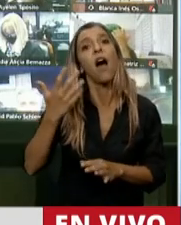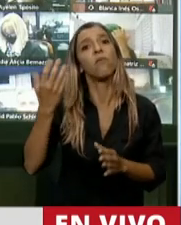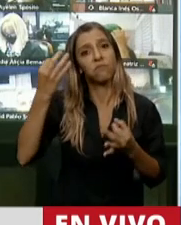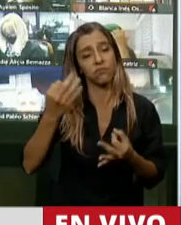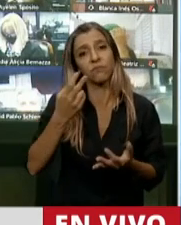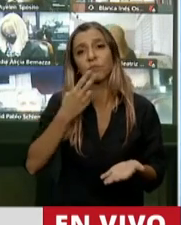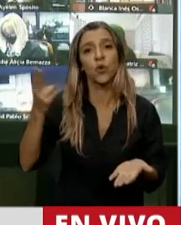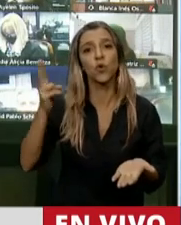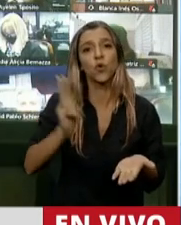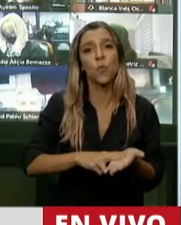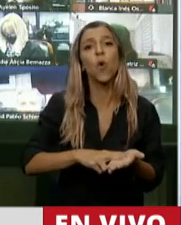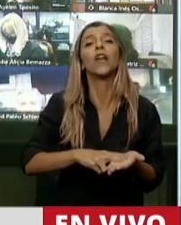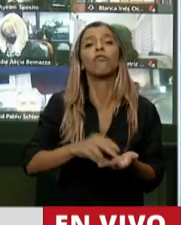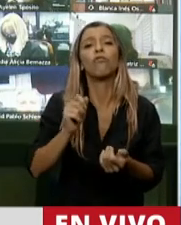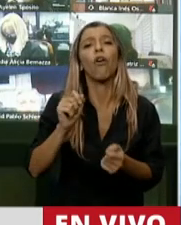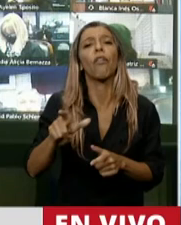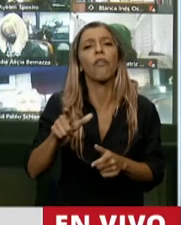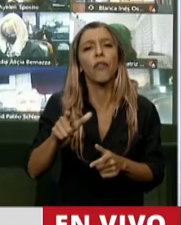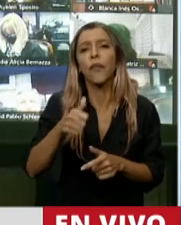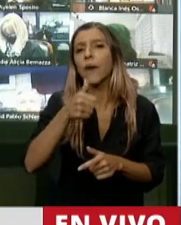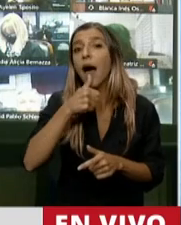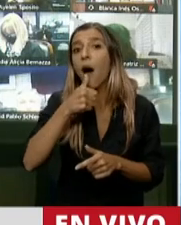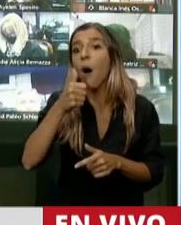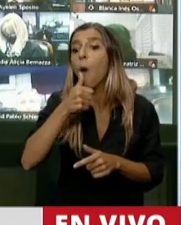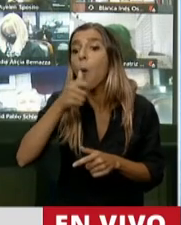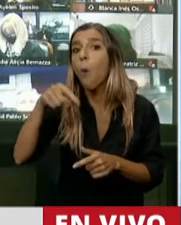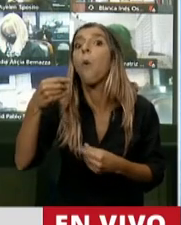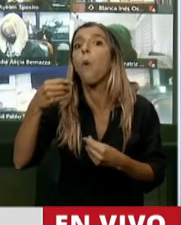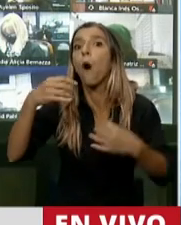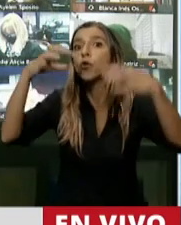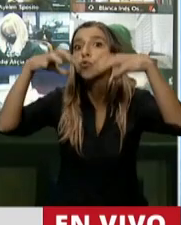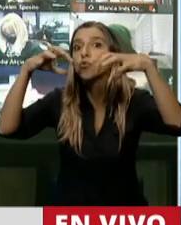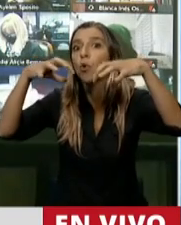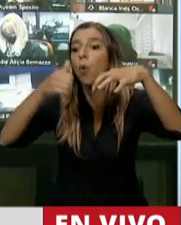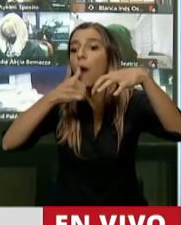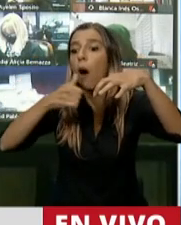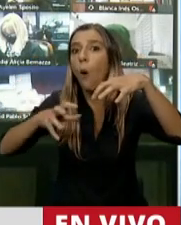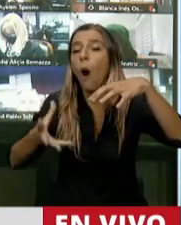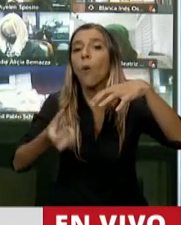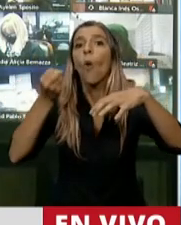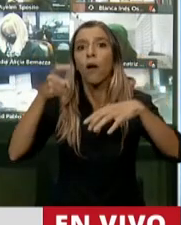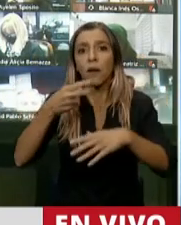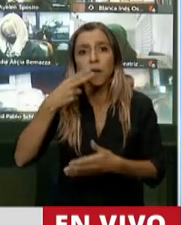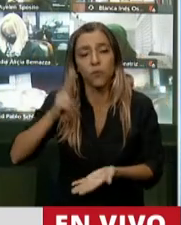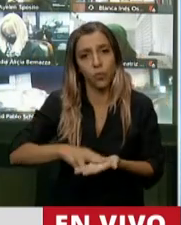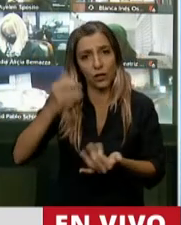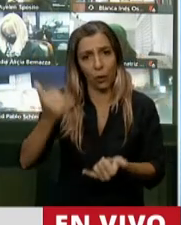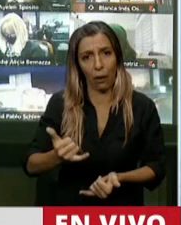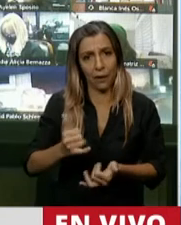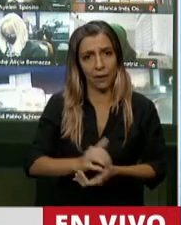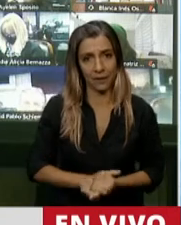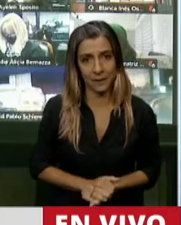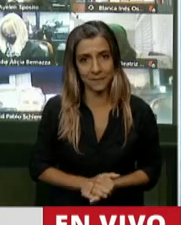lluvia, al agua de lluvia. Entonces, no es lo que necesita el país.